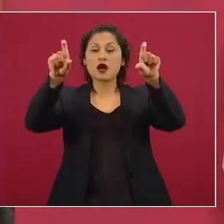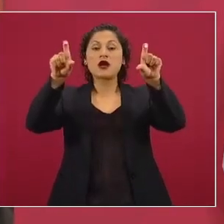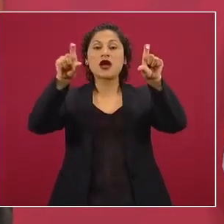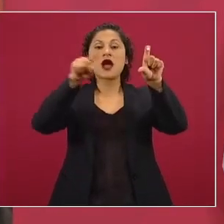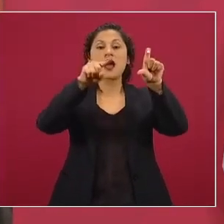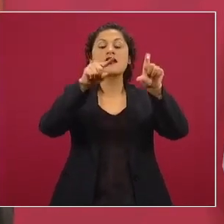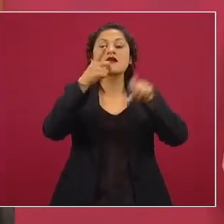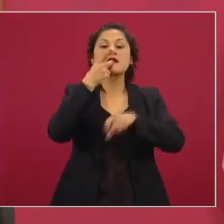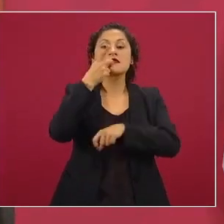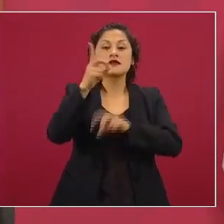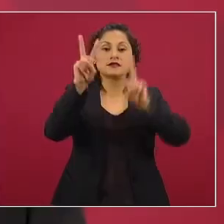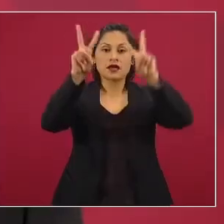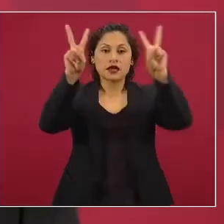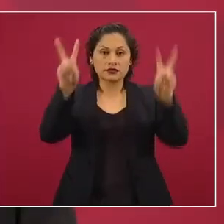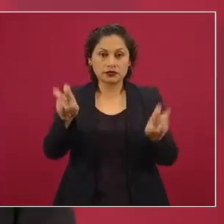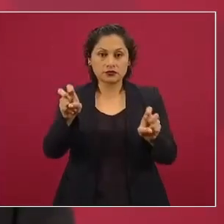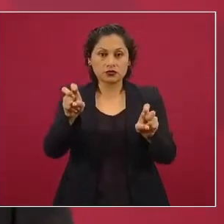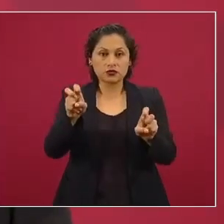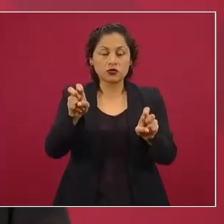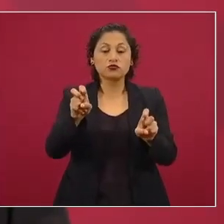Obrador, un lastre.